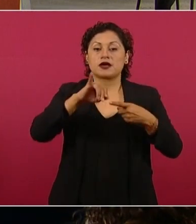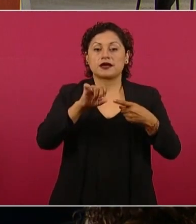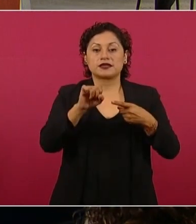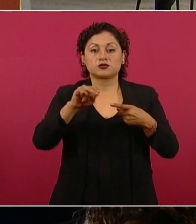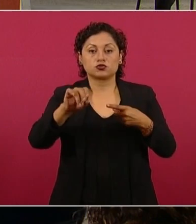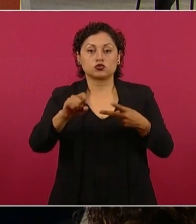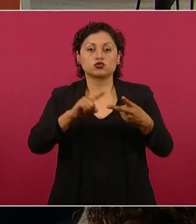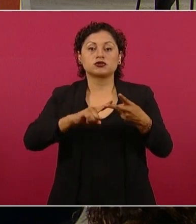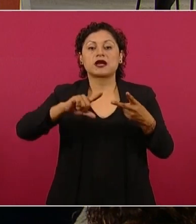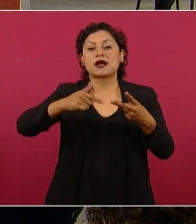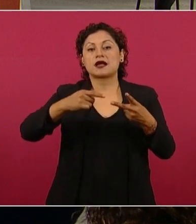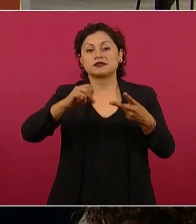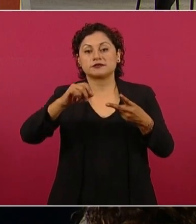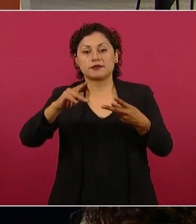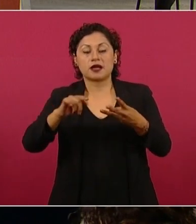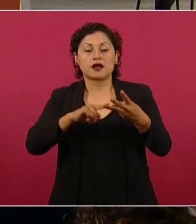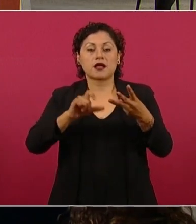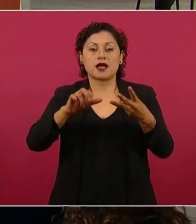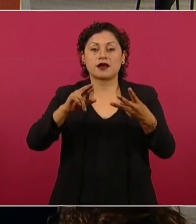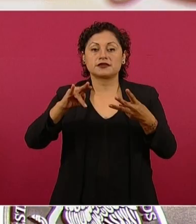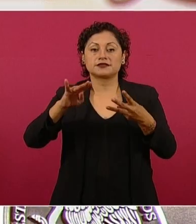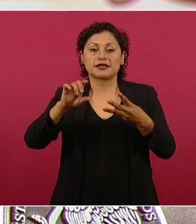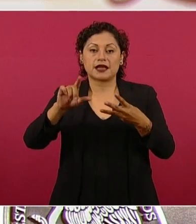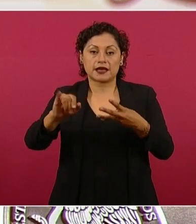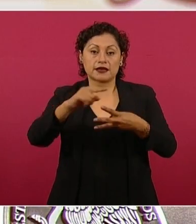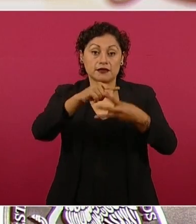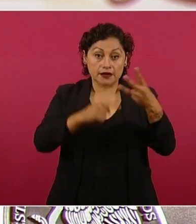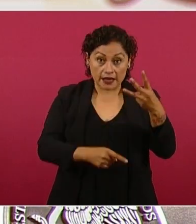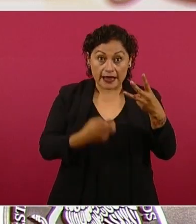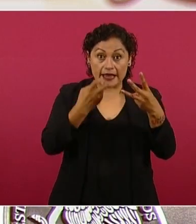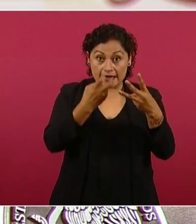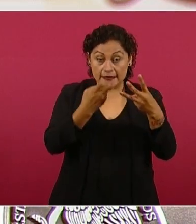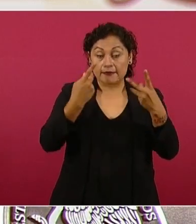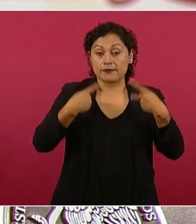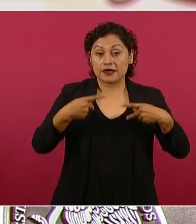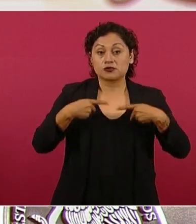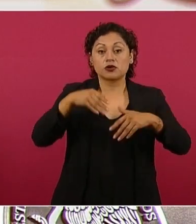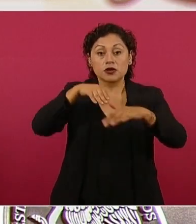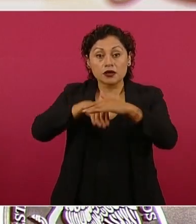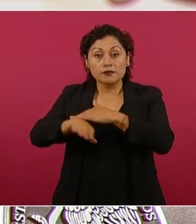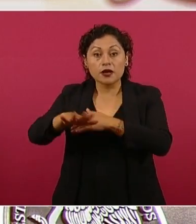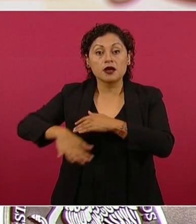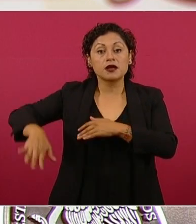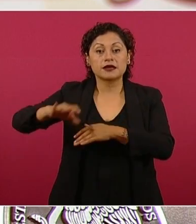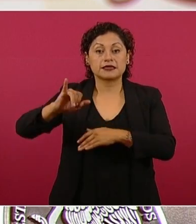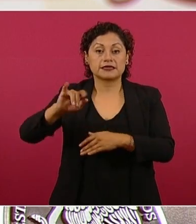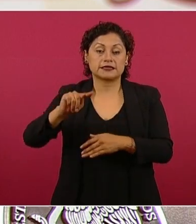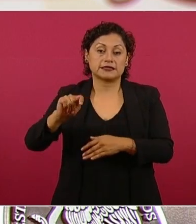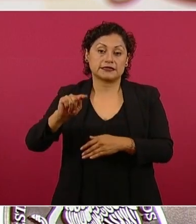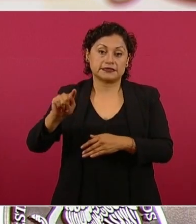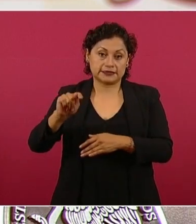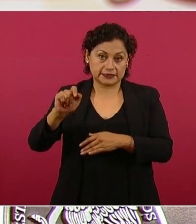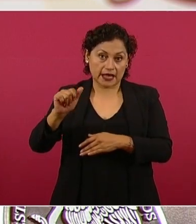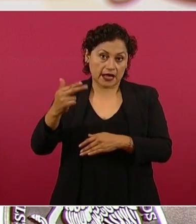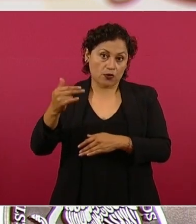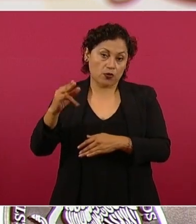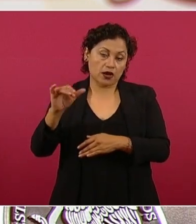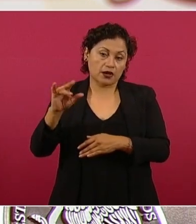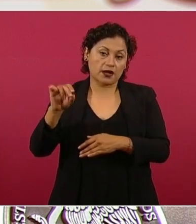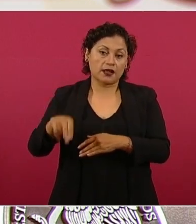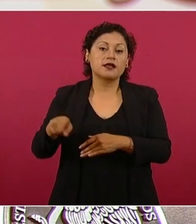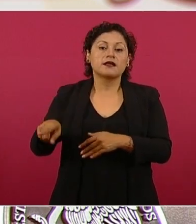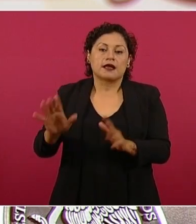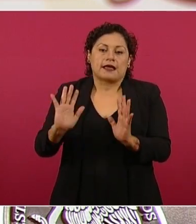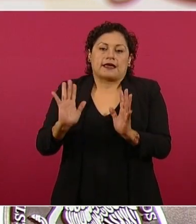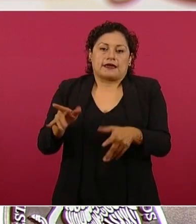doña Araceli, que son usuarios justamente del hospital de Ixtlahuacán, que es uno de los que ya están